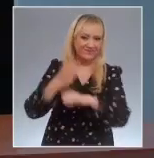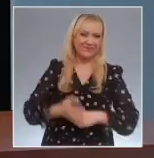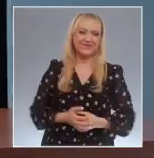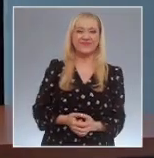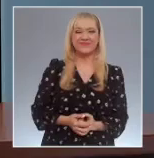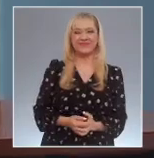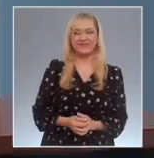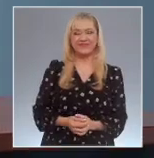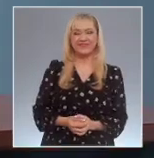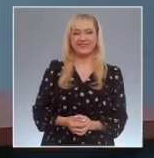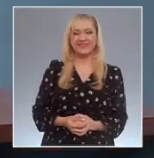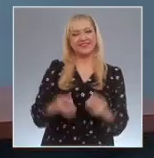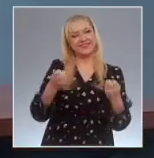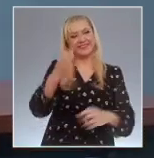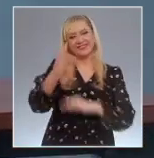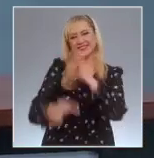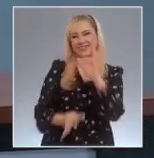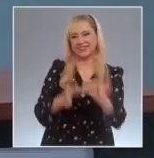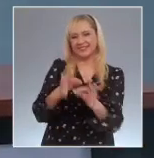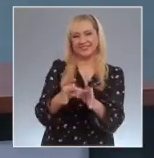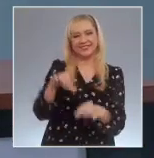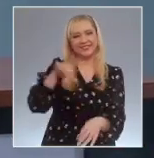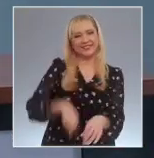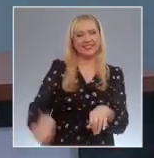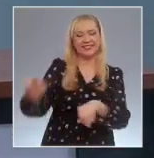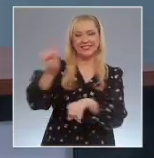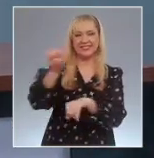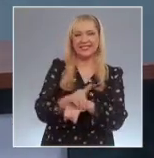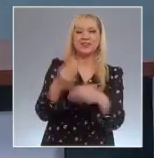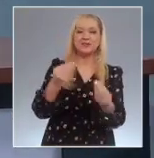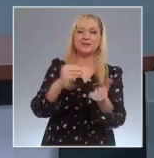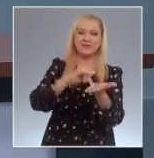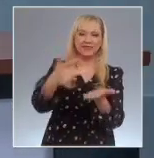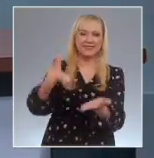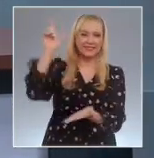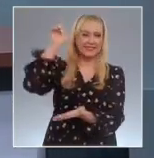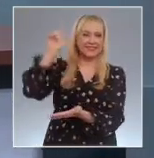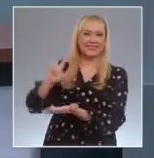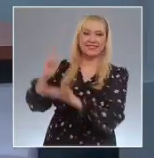Así llegamos al final de este espacio de noticias. Soy Laura Murillo y agradezco mucho su